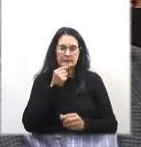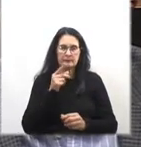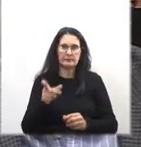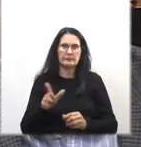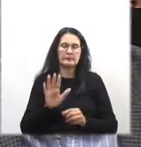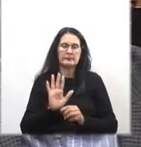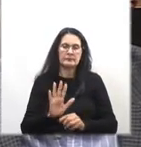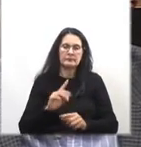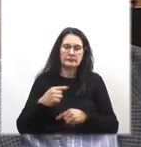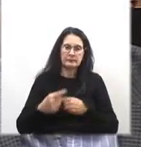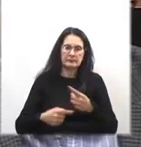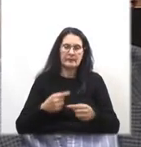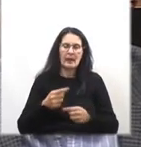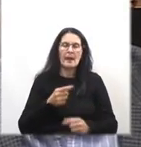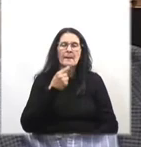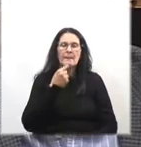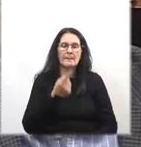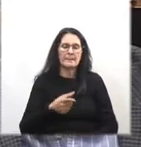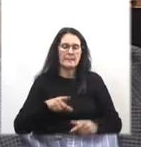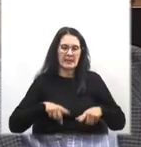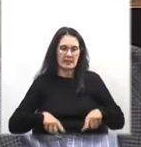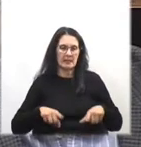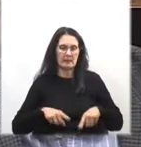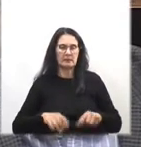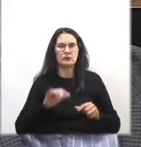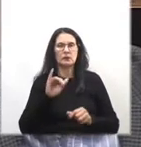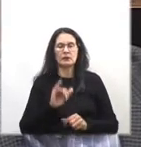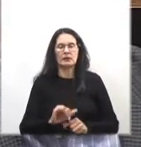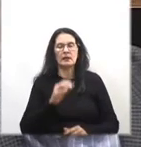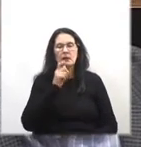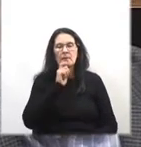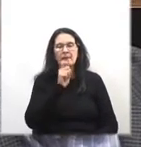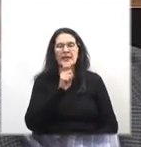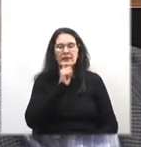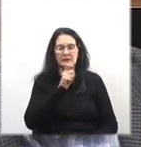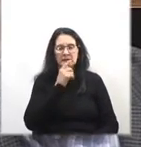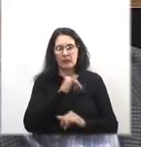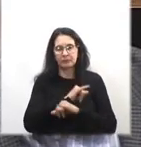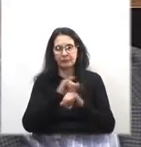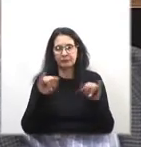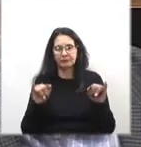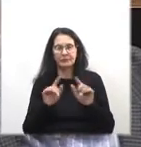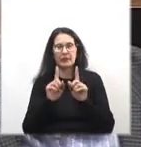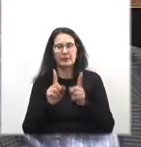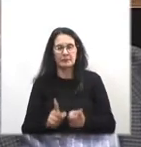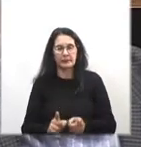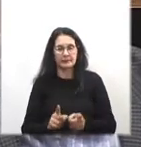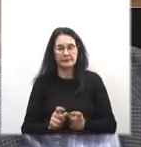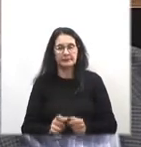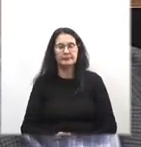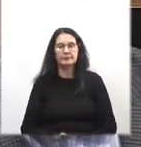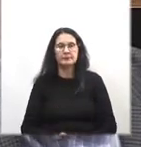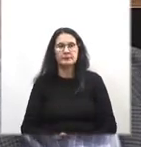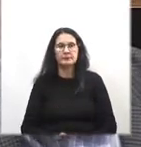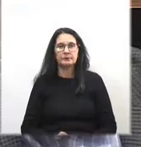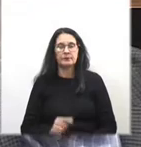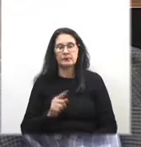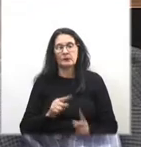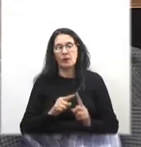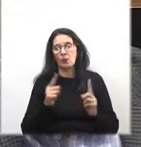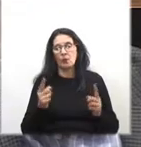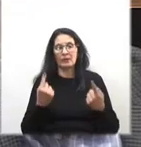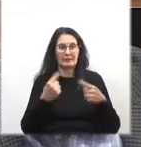Continuamente el señor ministro, y lo hizo también en la conferencia de prensa que brindó durante